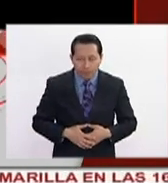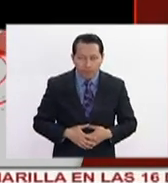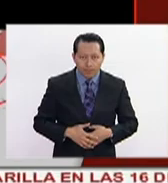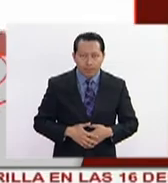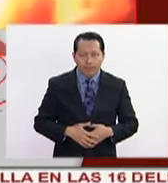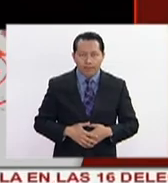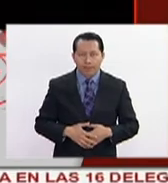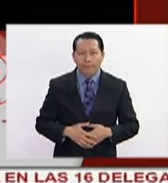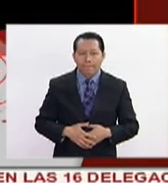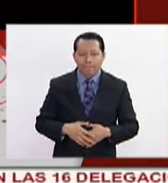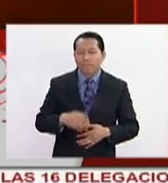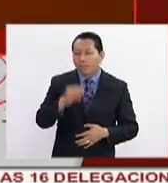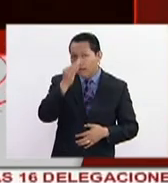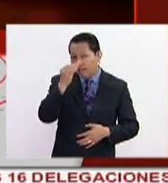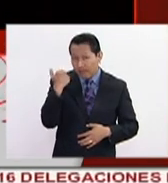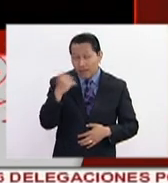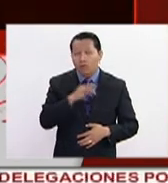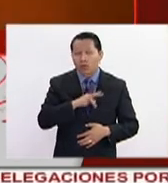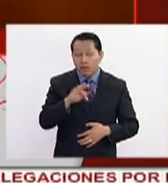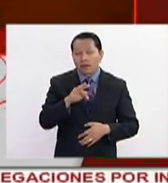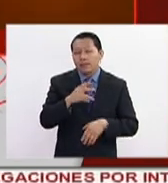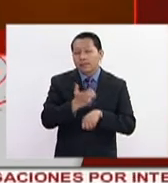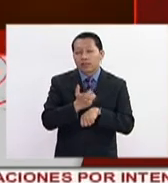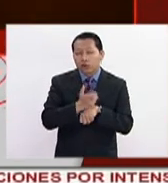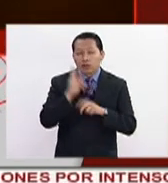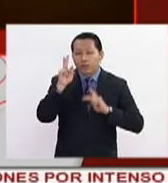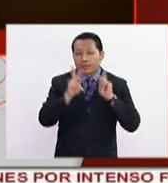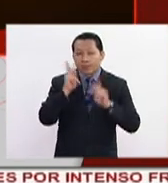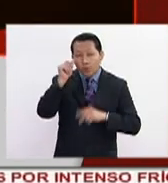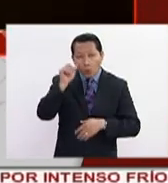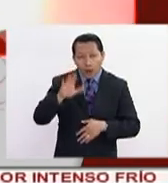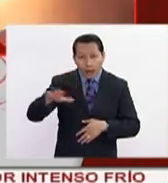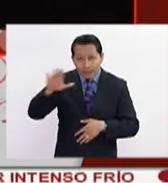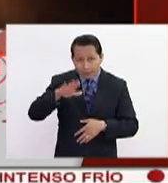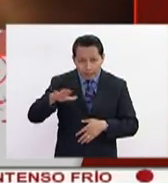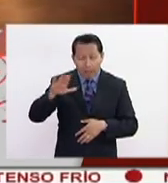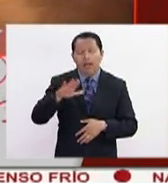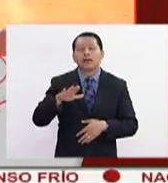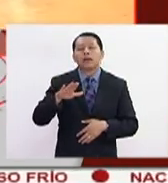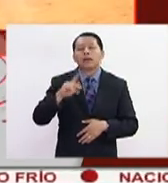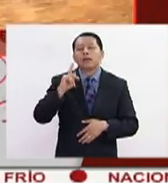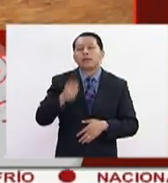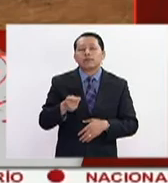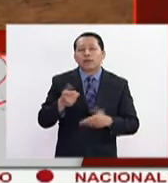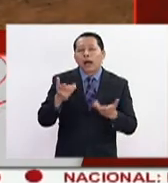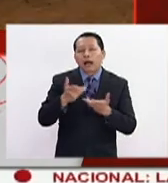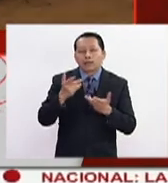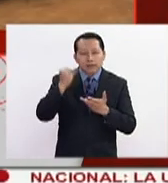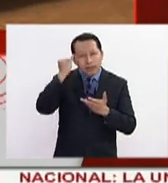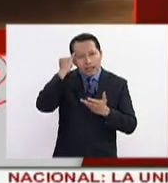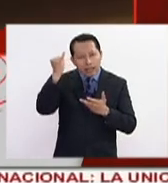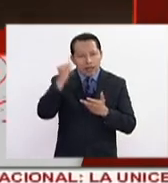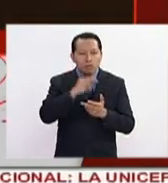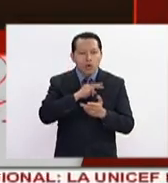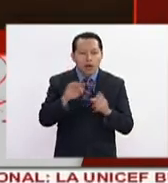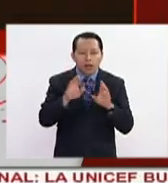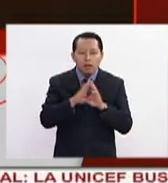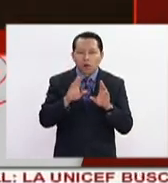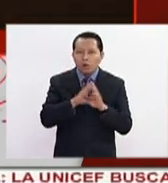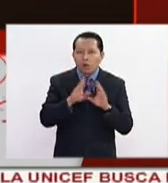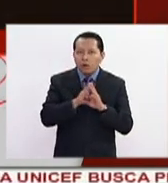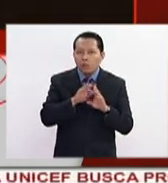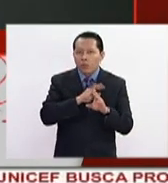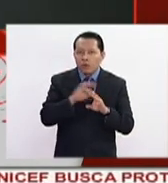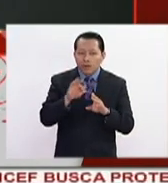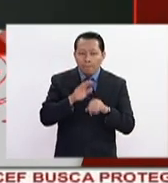Recientemente, Estados Unidos, cuando visitó Asia, desarrolló una estrategia para tratar de